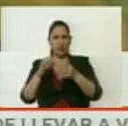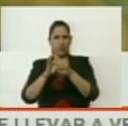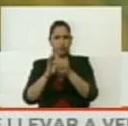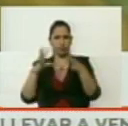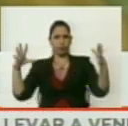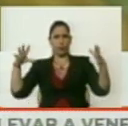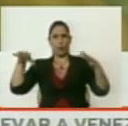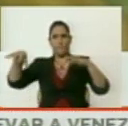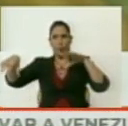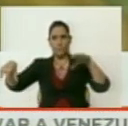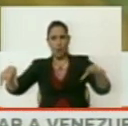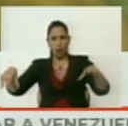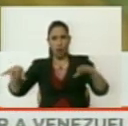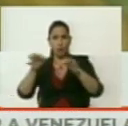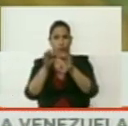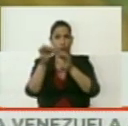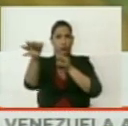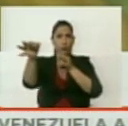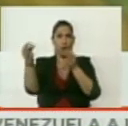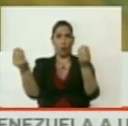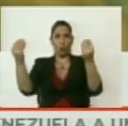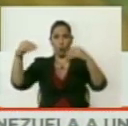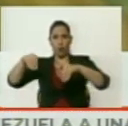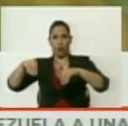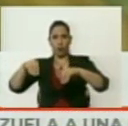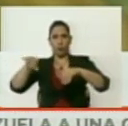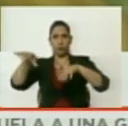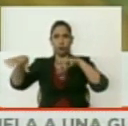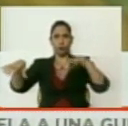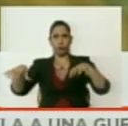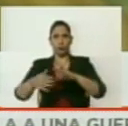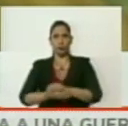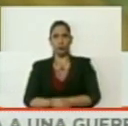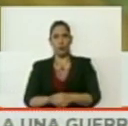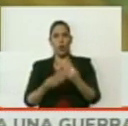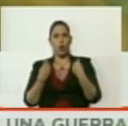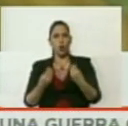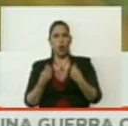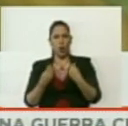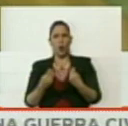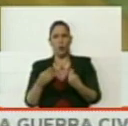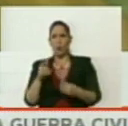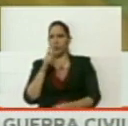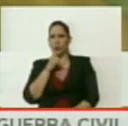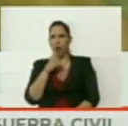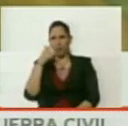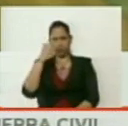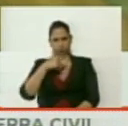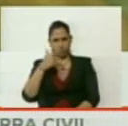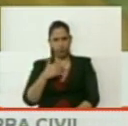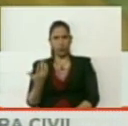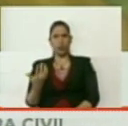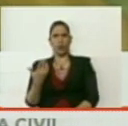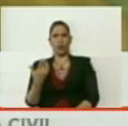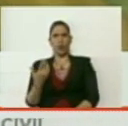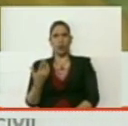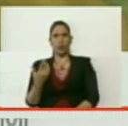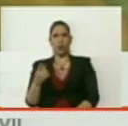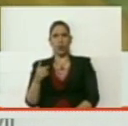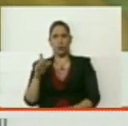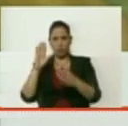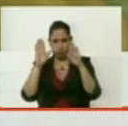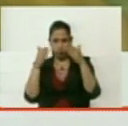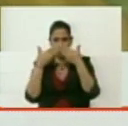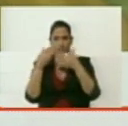partes, alejar de un acuerdo a las partes. Cómo era indebido, incivilizado hacerlo, cómo